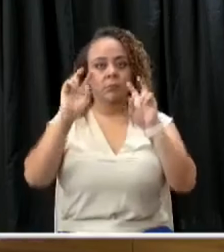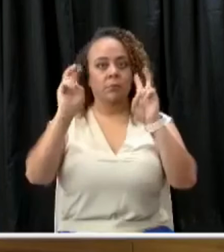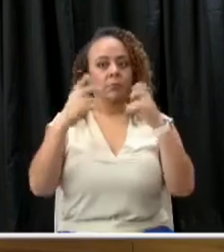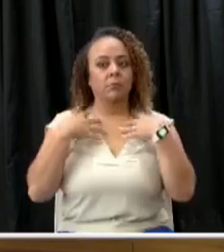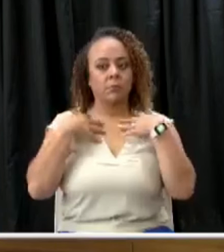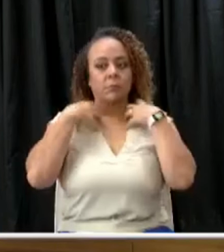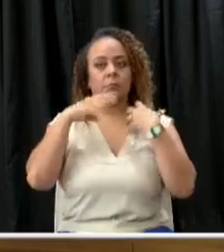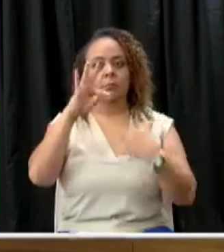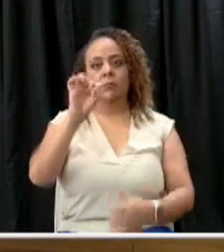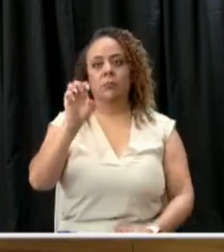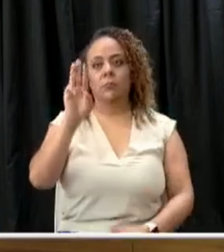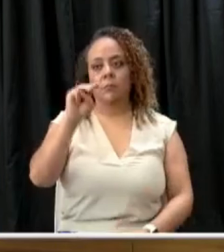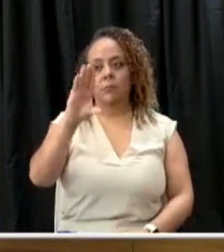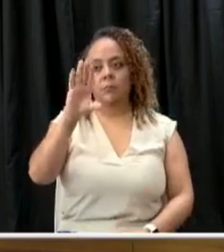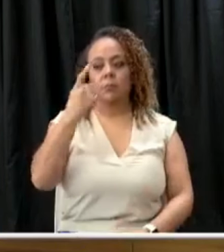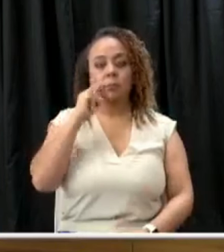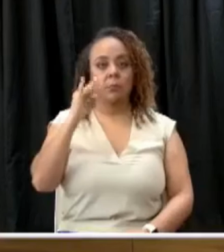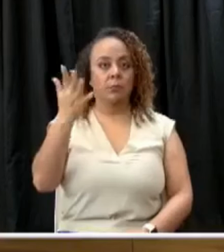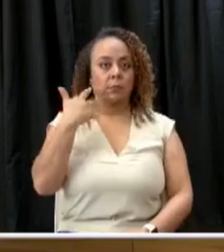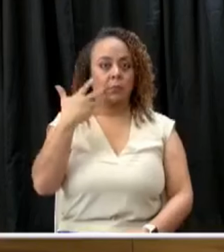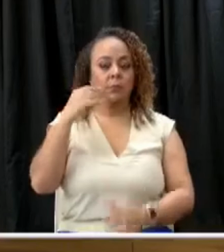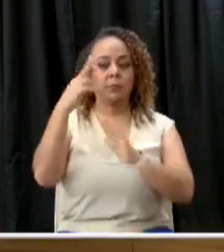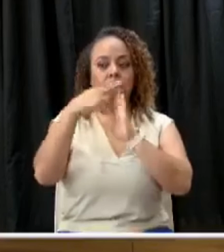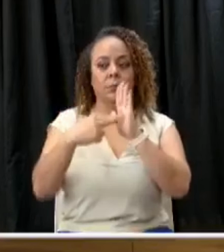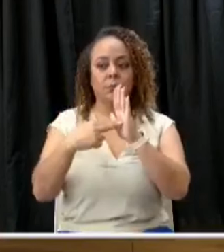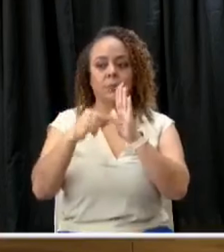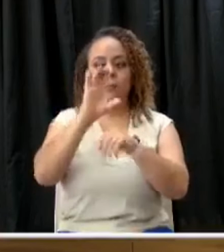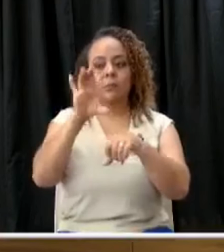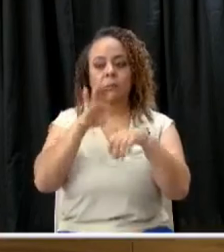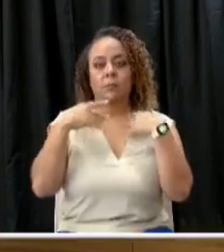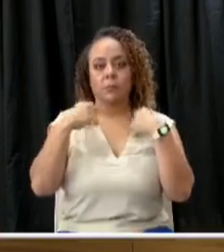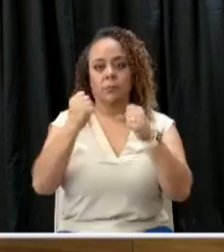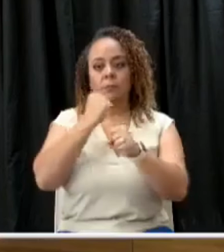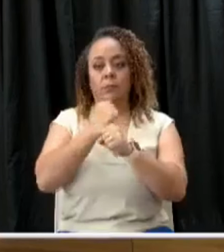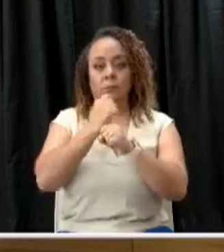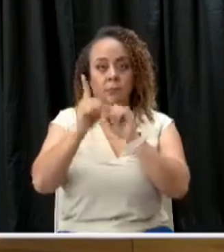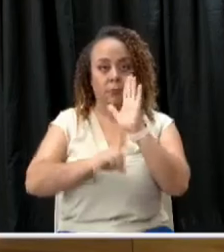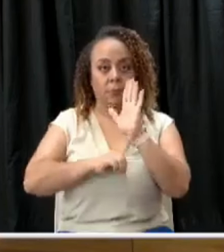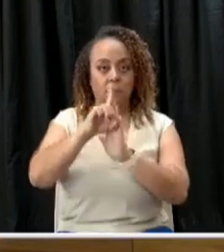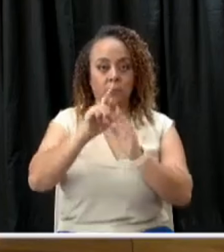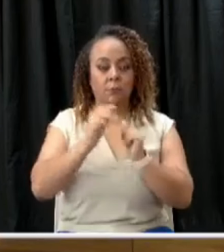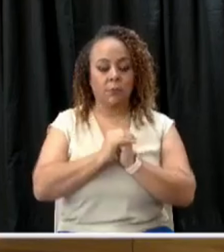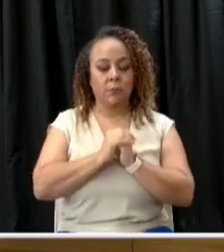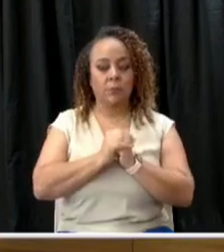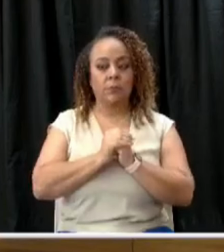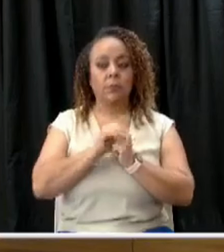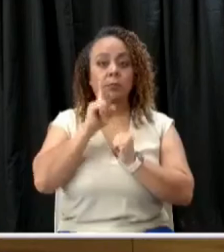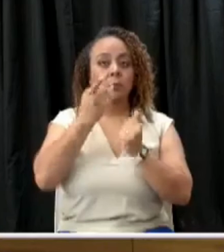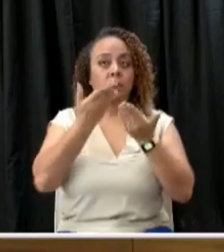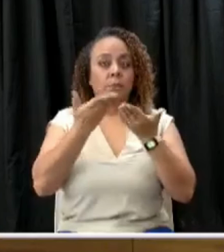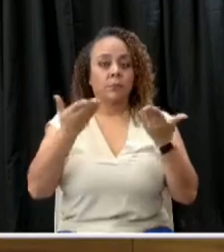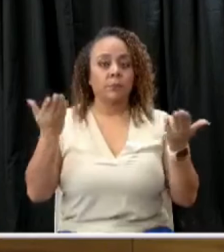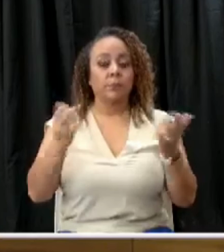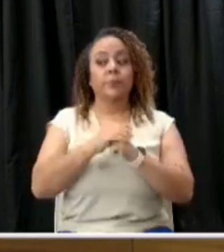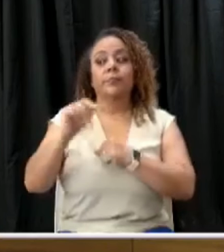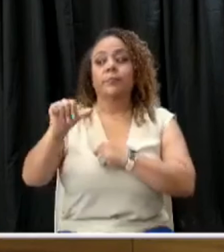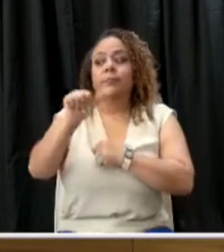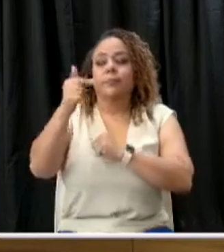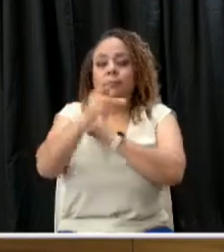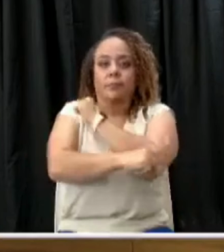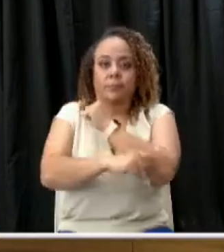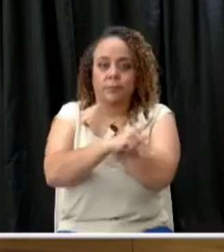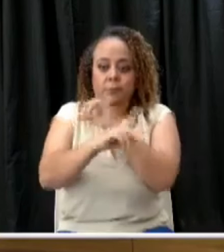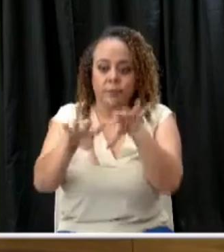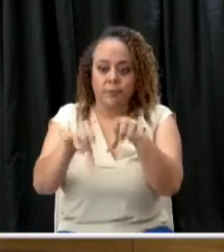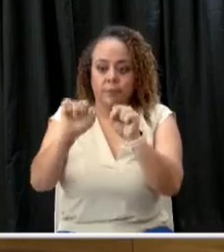estrés térmico por calor. El reglamento que el Consejo de Salud Ocupacional ha desarrollado es uno de los instrumentos que otros países han